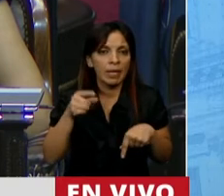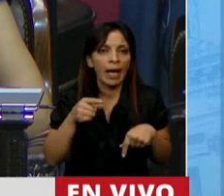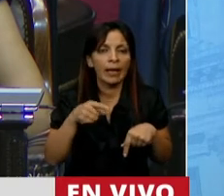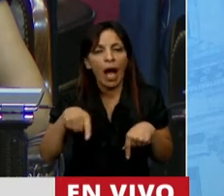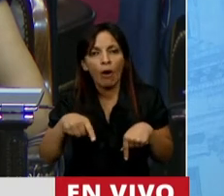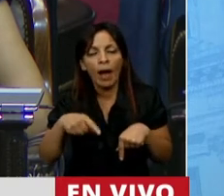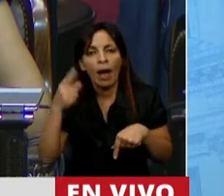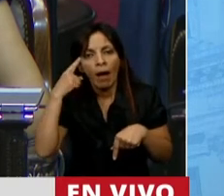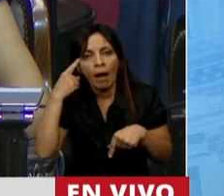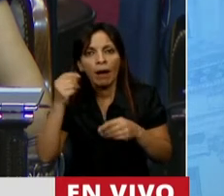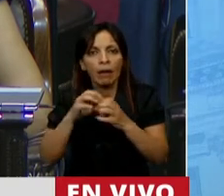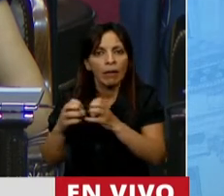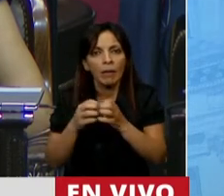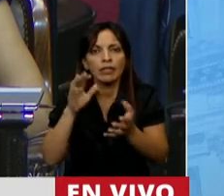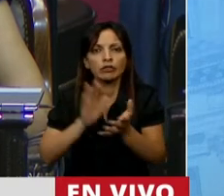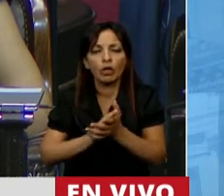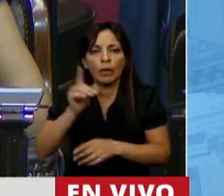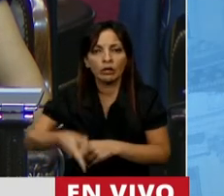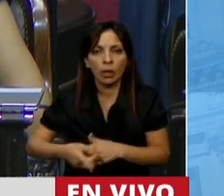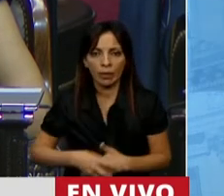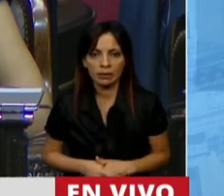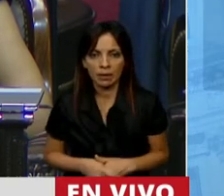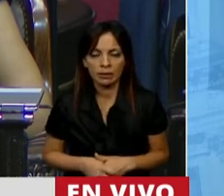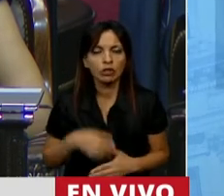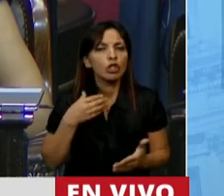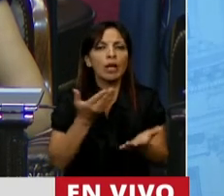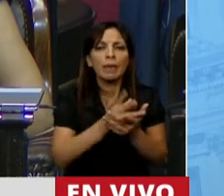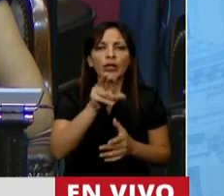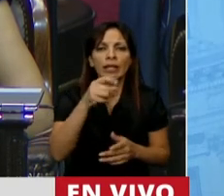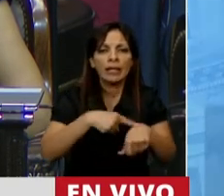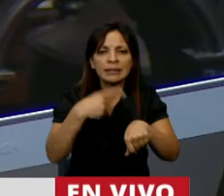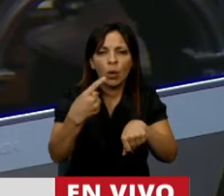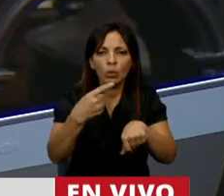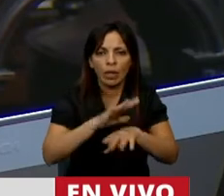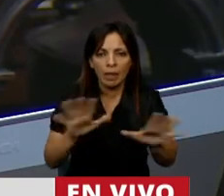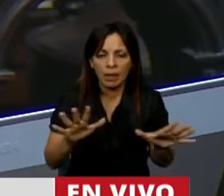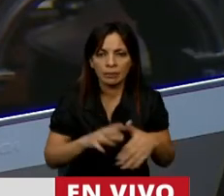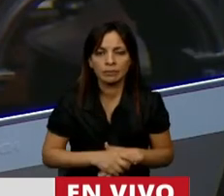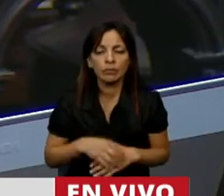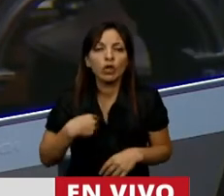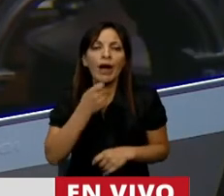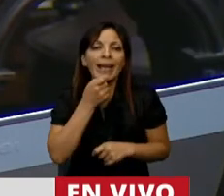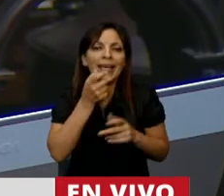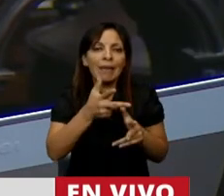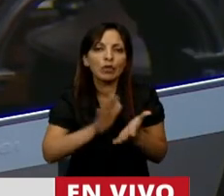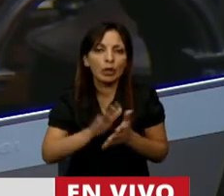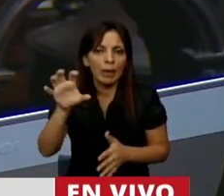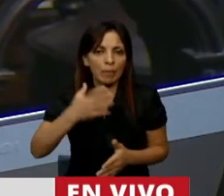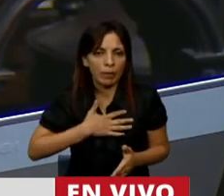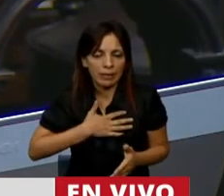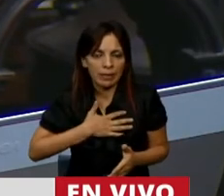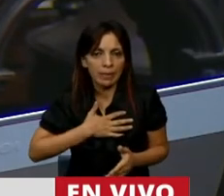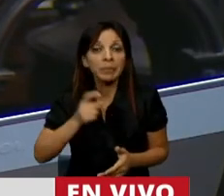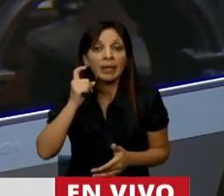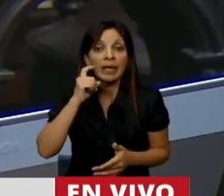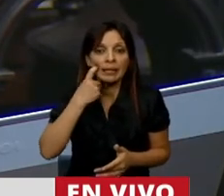efectos. Le pido 30 segundos, presidente, porque quiero poner un ejemplo de mi provincia. En Entre Ríos se